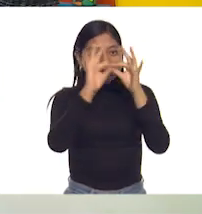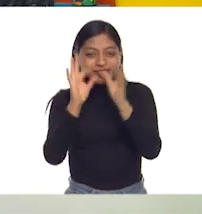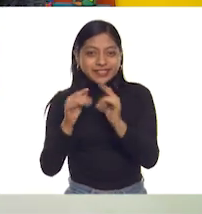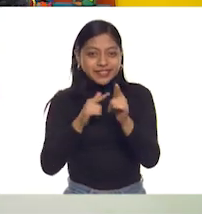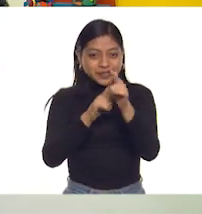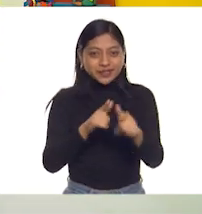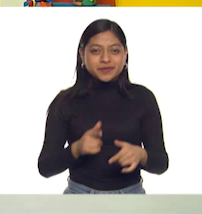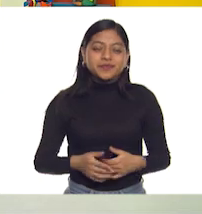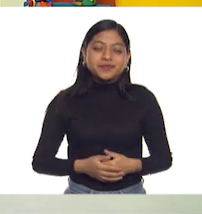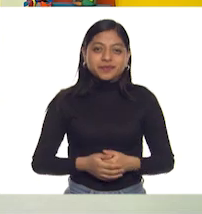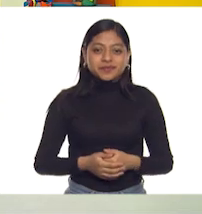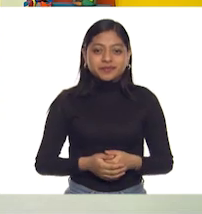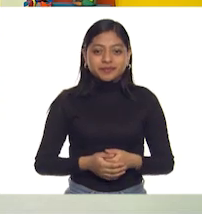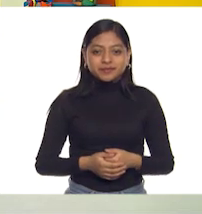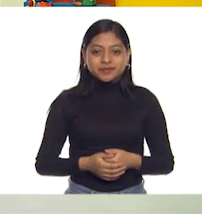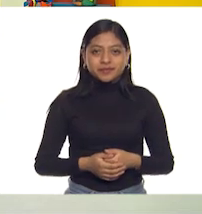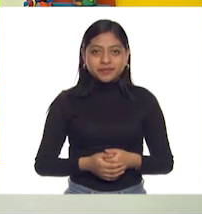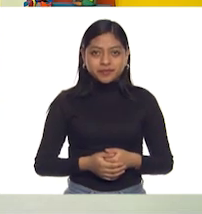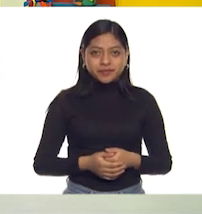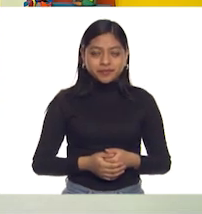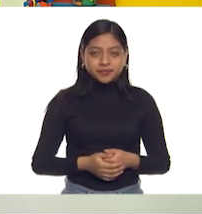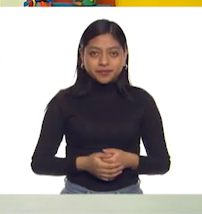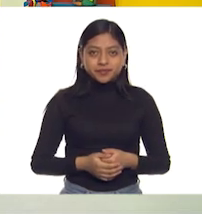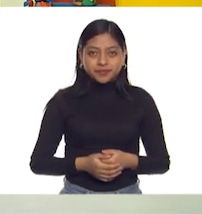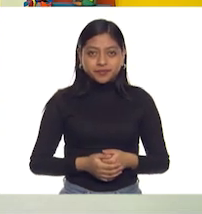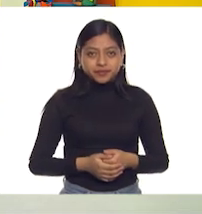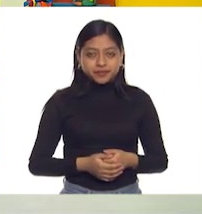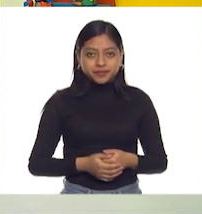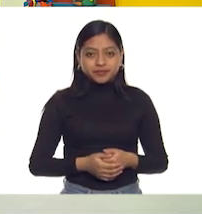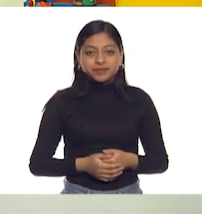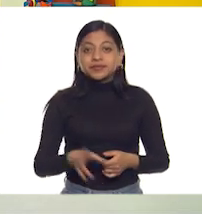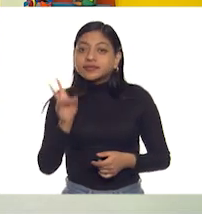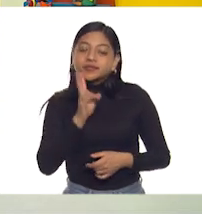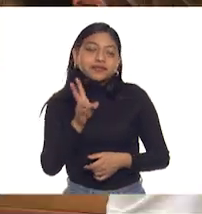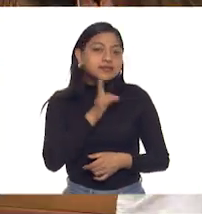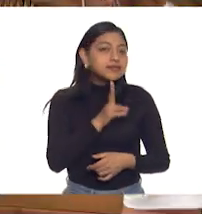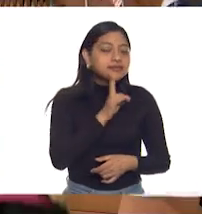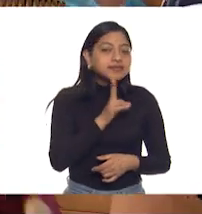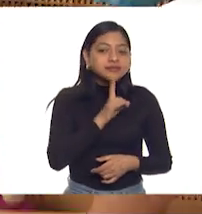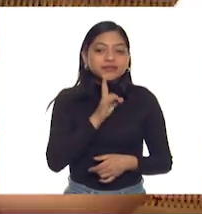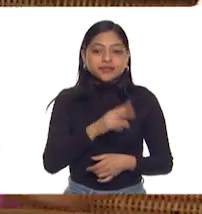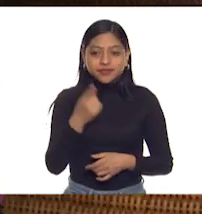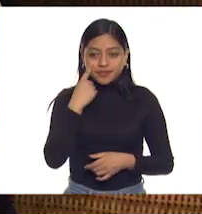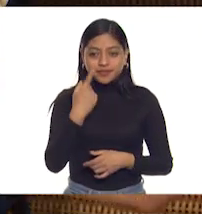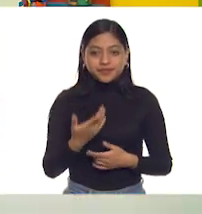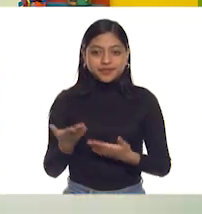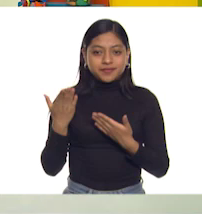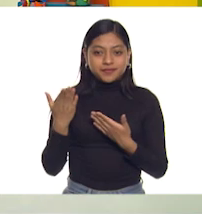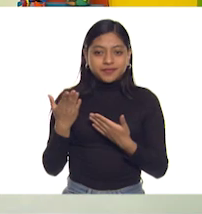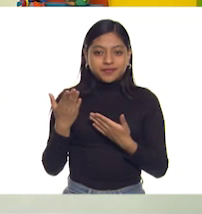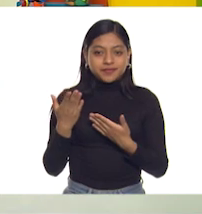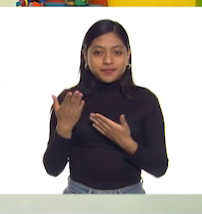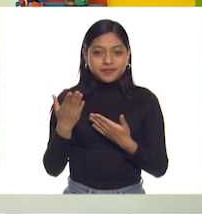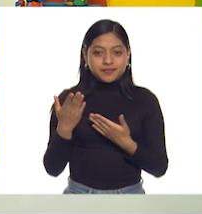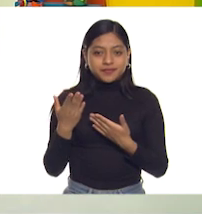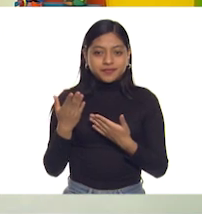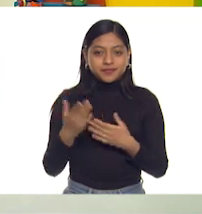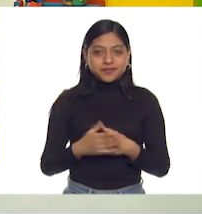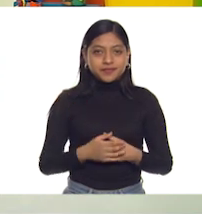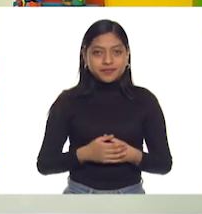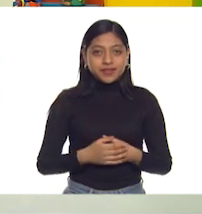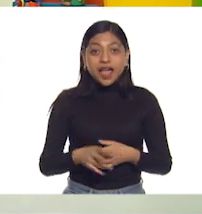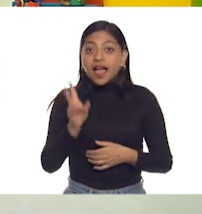sí, sí, sí! A ver, vamos a ver qué hay. A ver, a ver, a ver. ¡Oh, mira! Ay, quería pegar esto, pero no pude. A